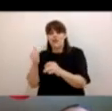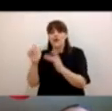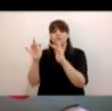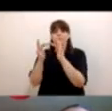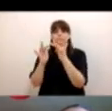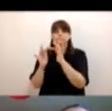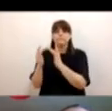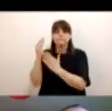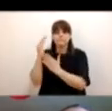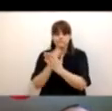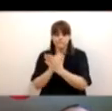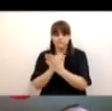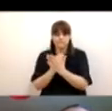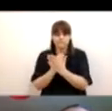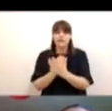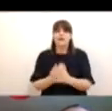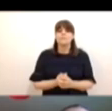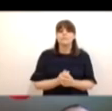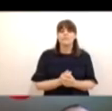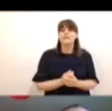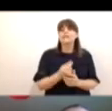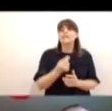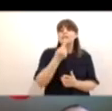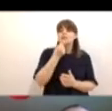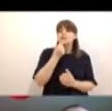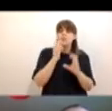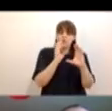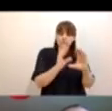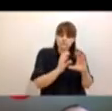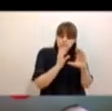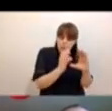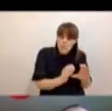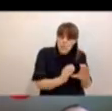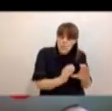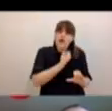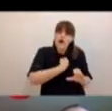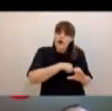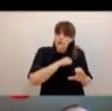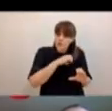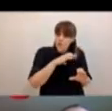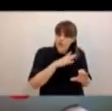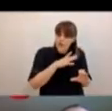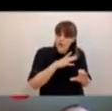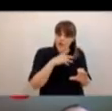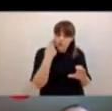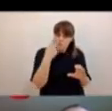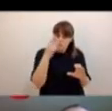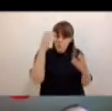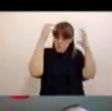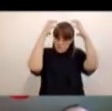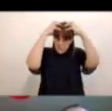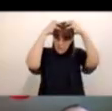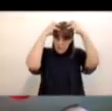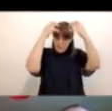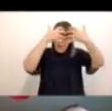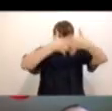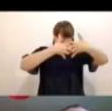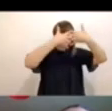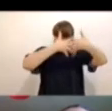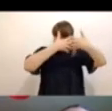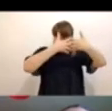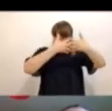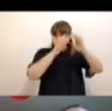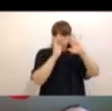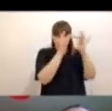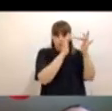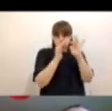sano digamos que está en un ambiente cuidado y protegido tiene muchísima más actividad neurológica digamos